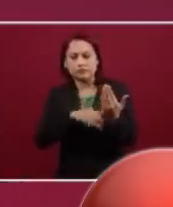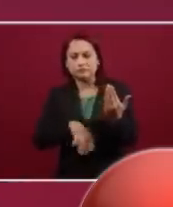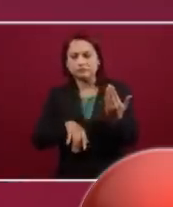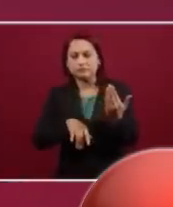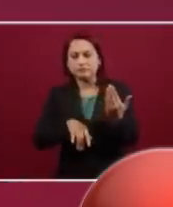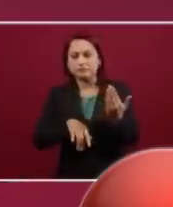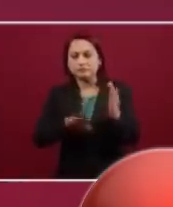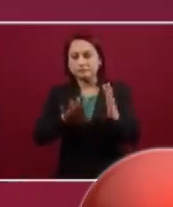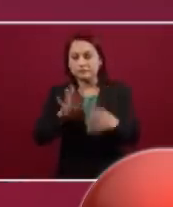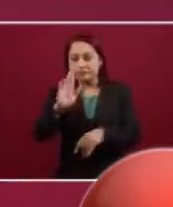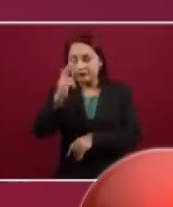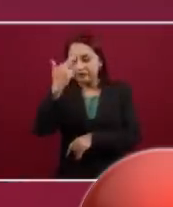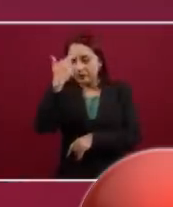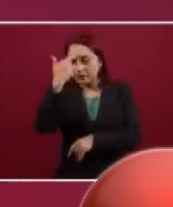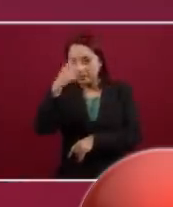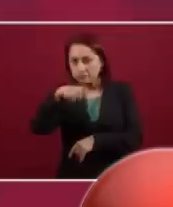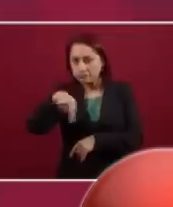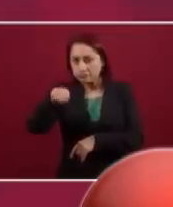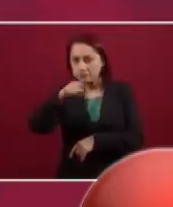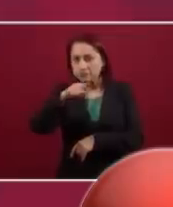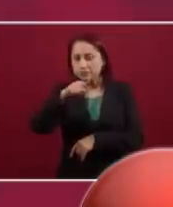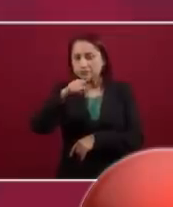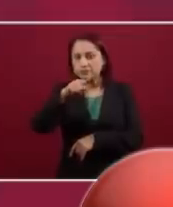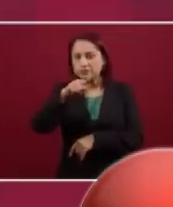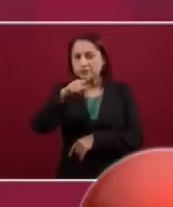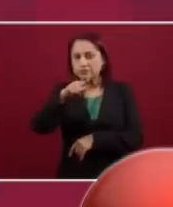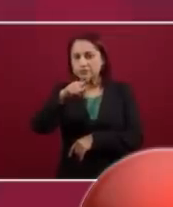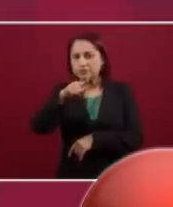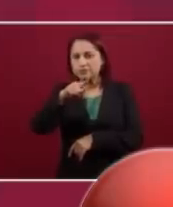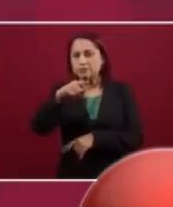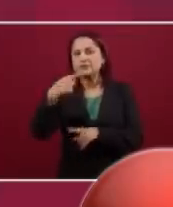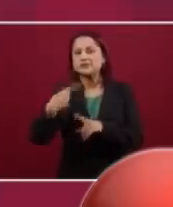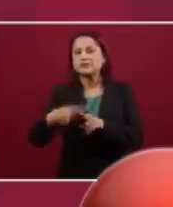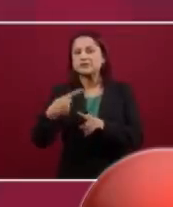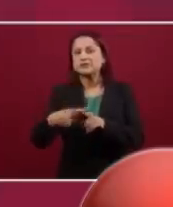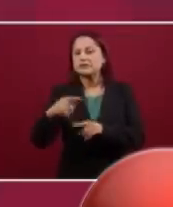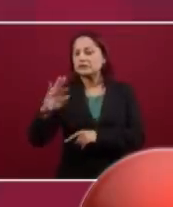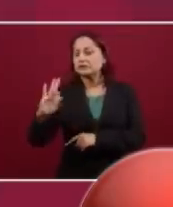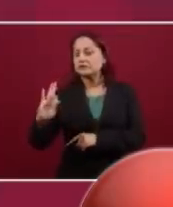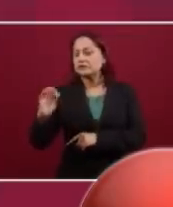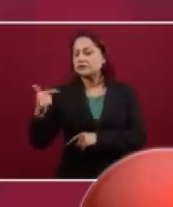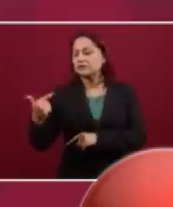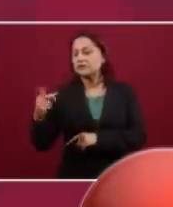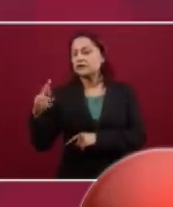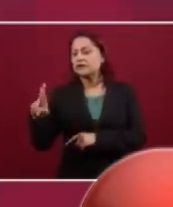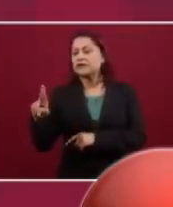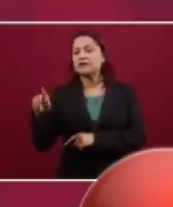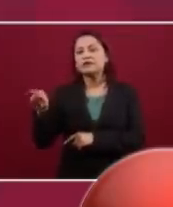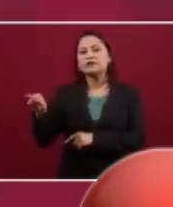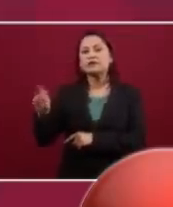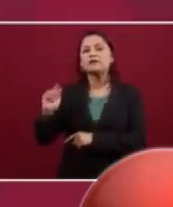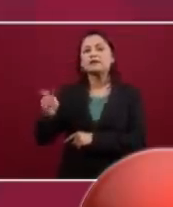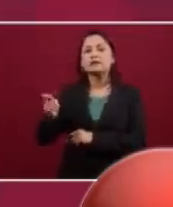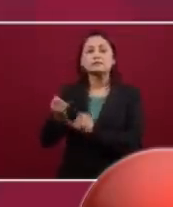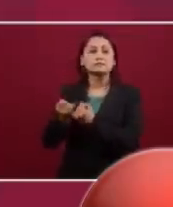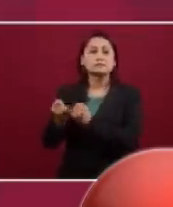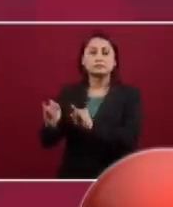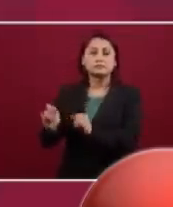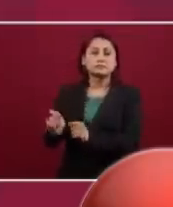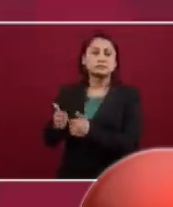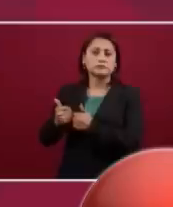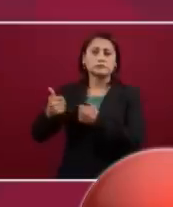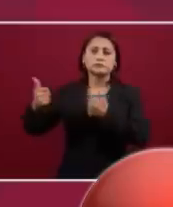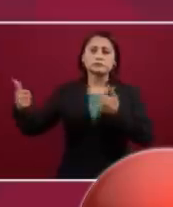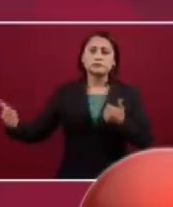Les recuerdo que la Fiscalía es autónoma. Sí, por eso. Eso fue un cambio